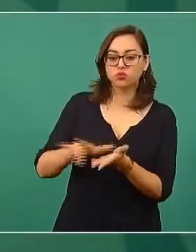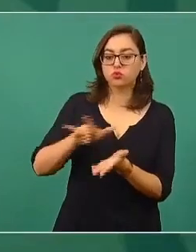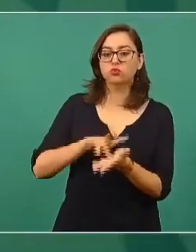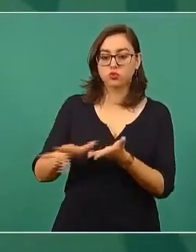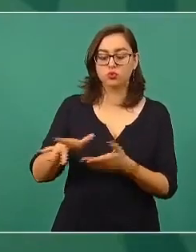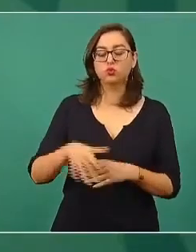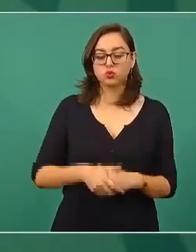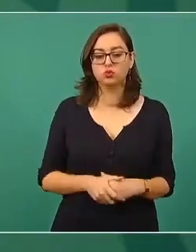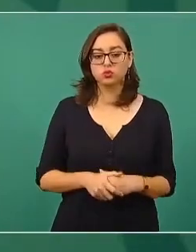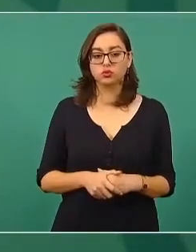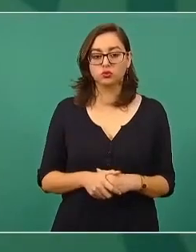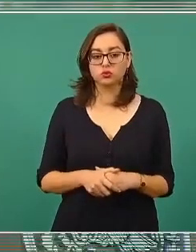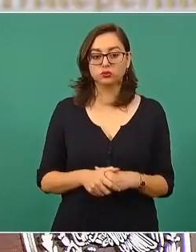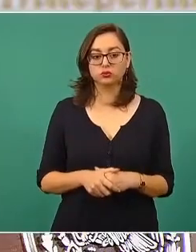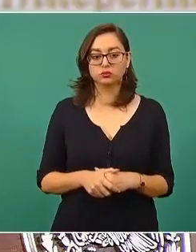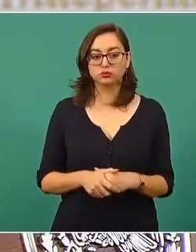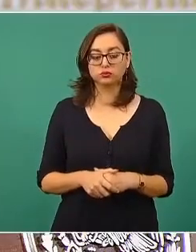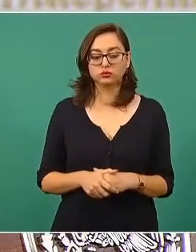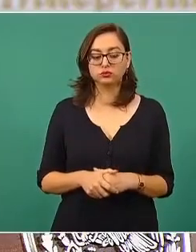porque